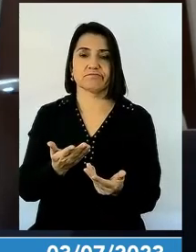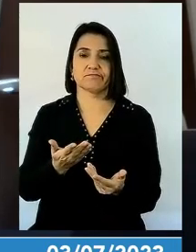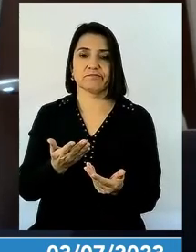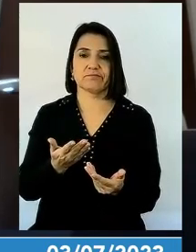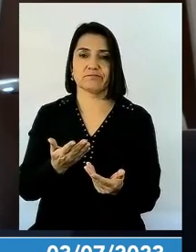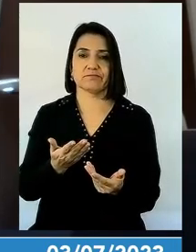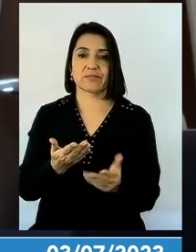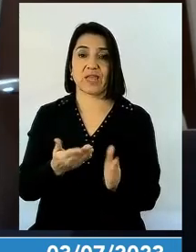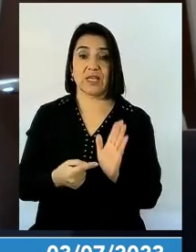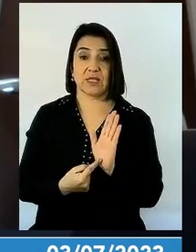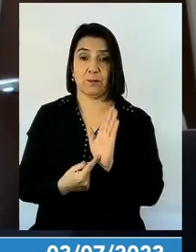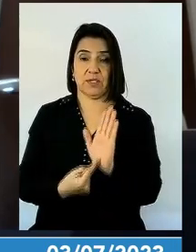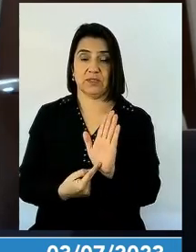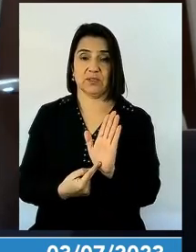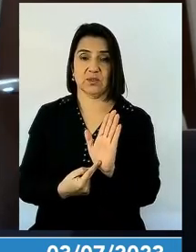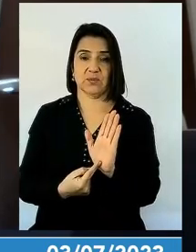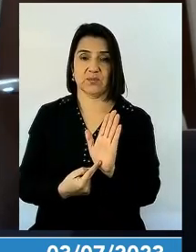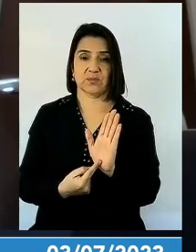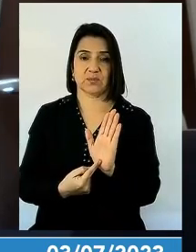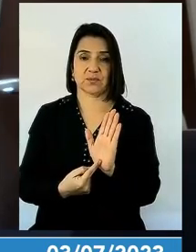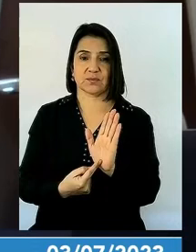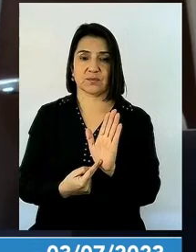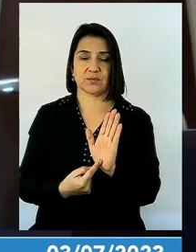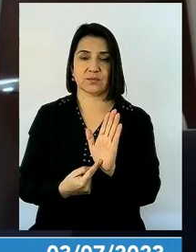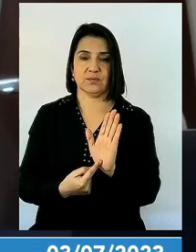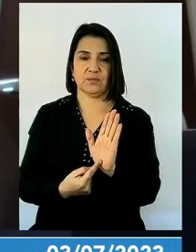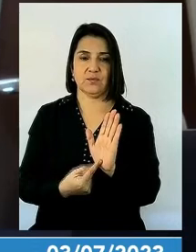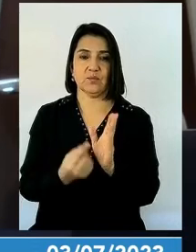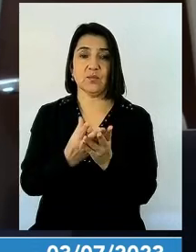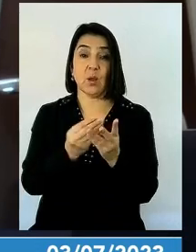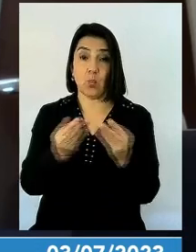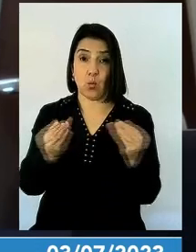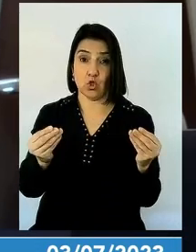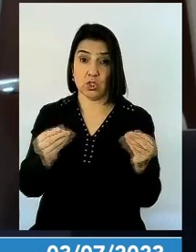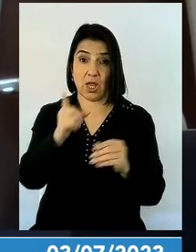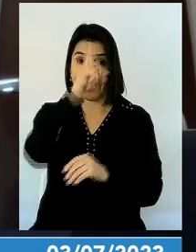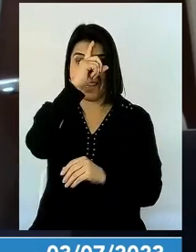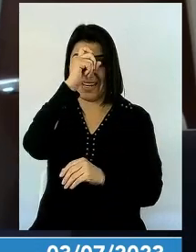presentando en muchas clínicas.